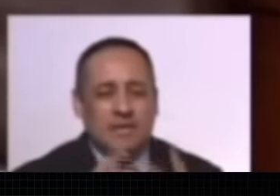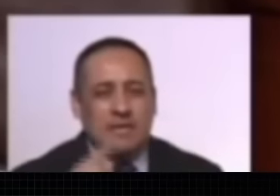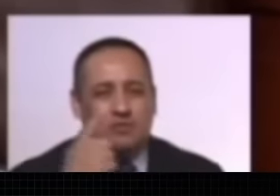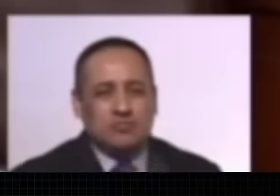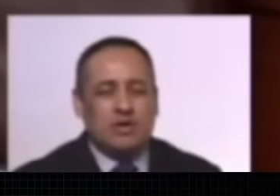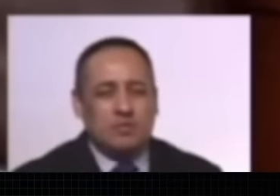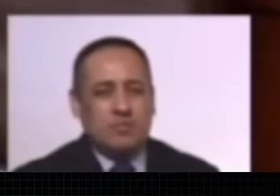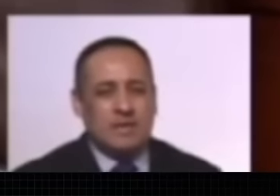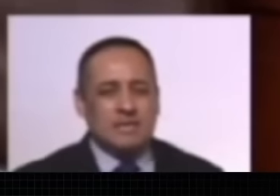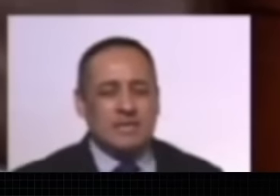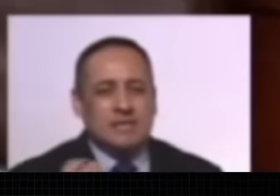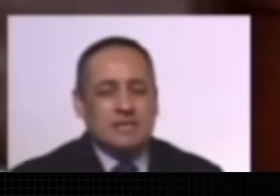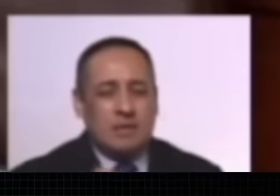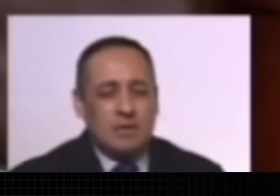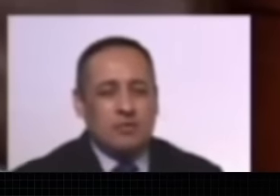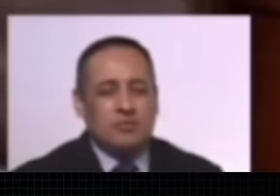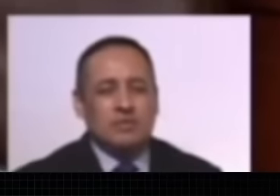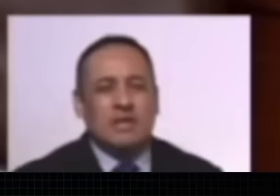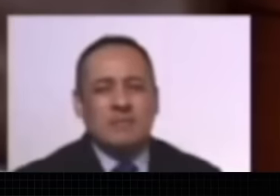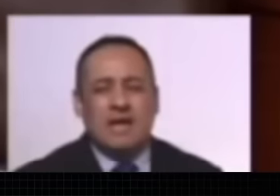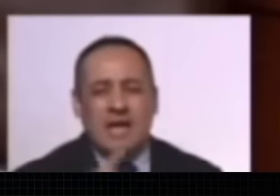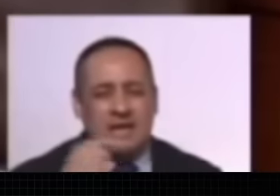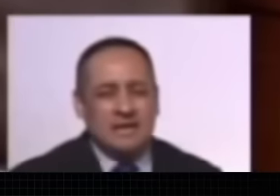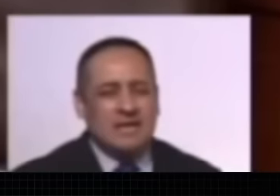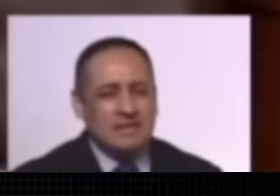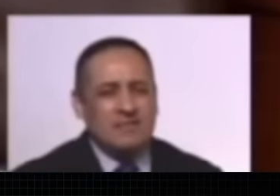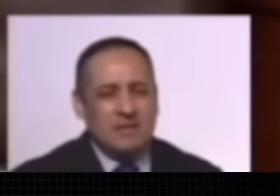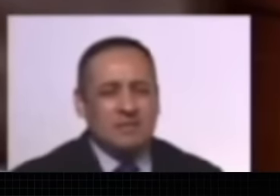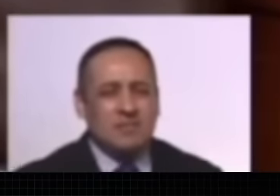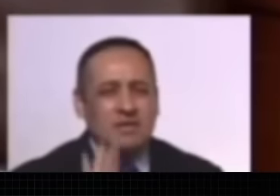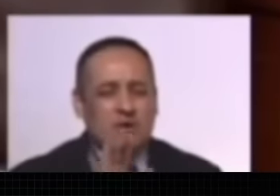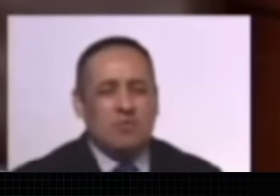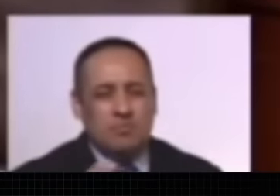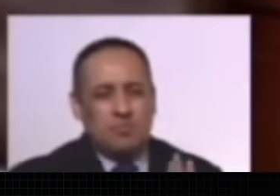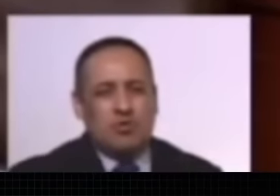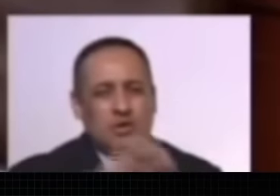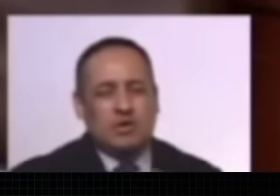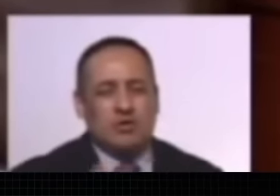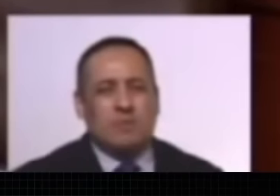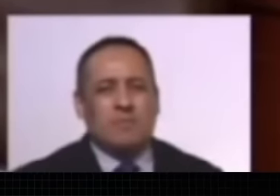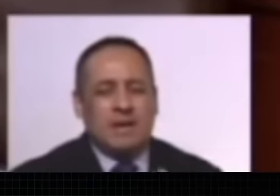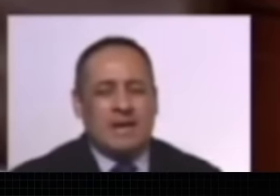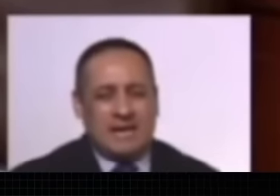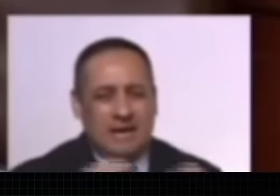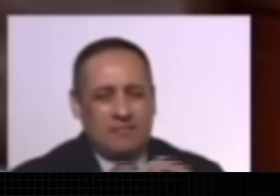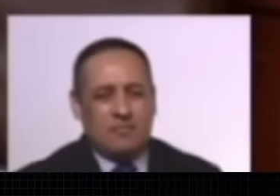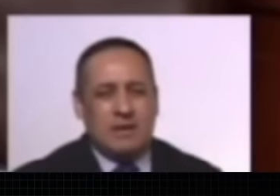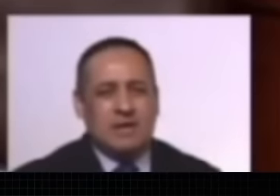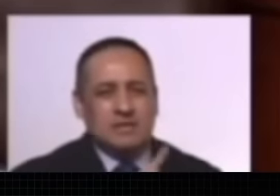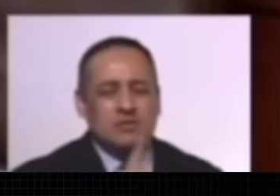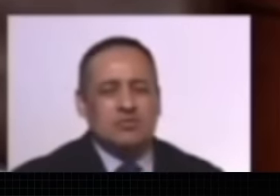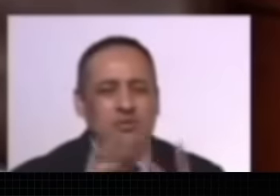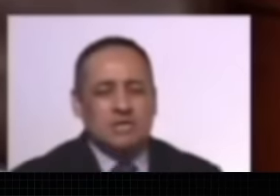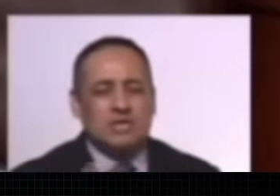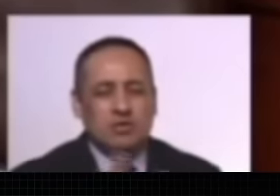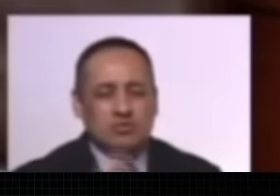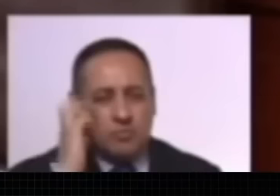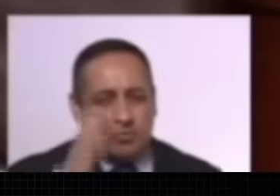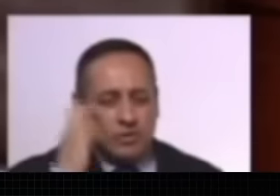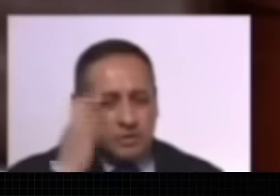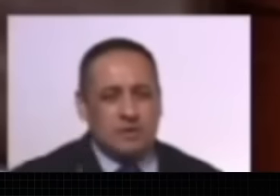denunciar un presidente en ejercicio. Aquí hemos presentado proyectos para reformar el 117 de la